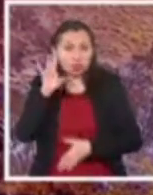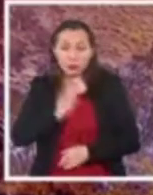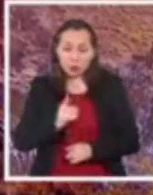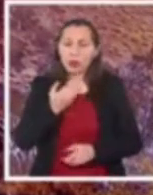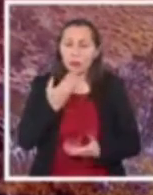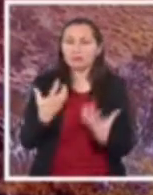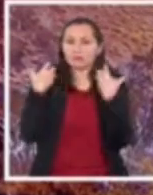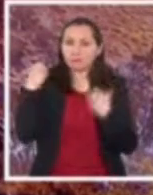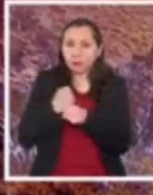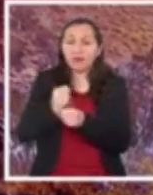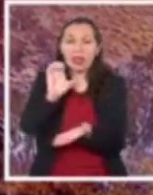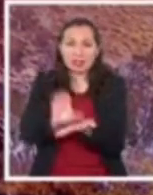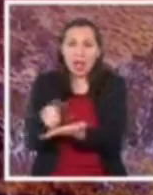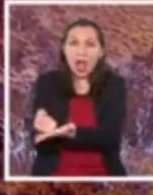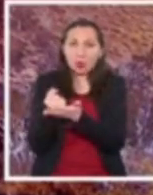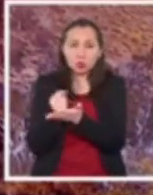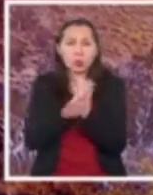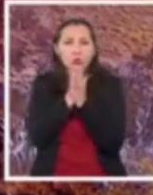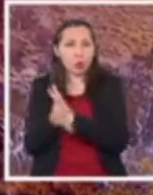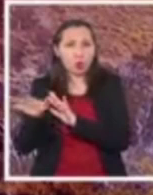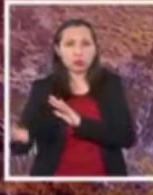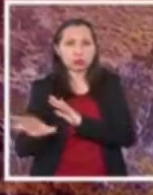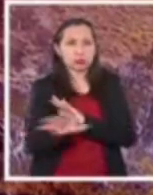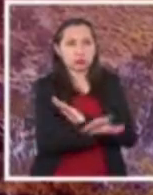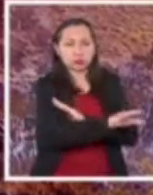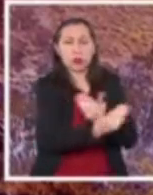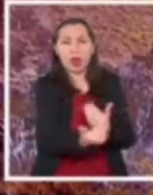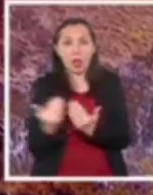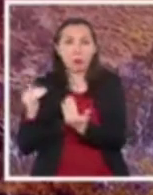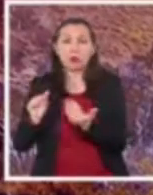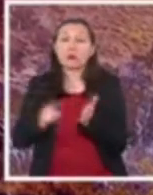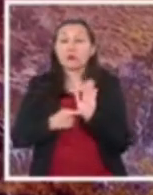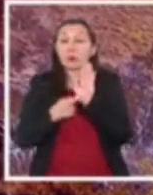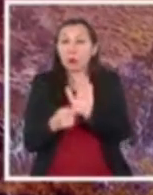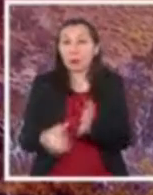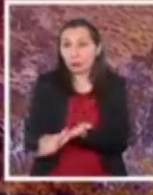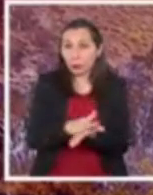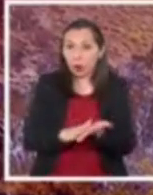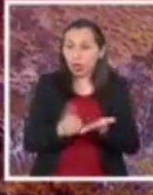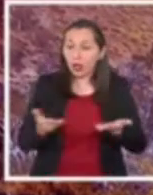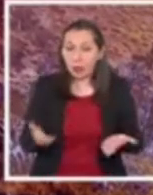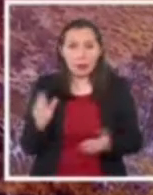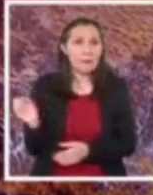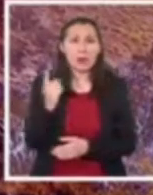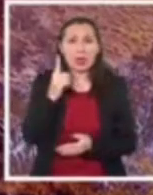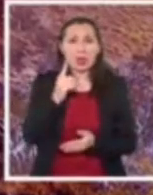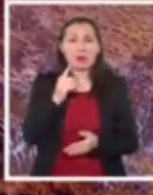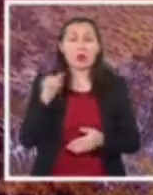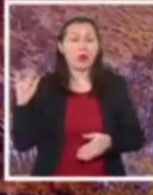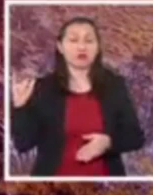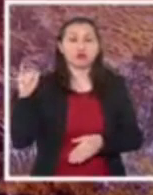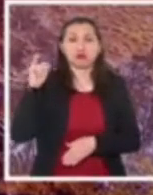como estado con la colaboración de todos los sectores así se demuestra por ejemplo con el primer vuelo de